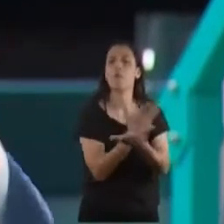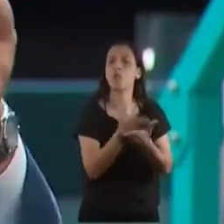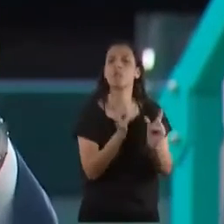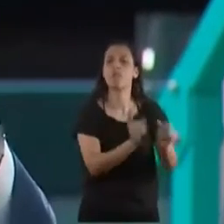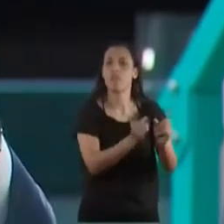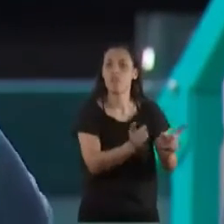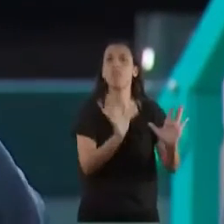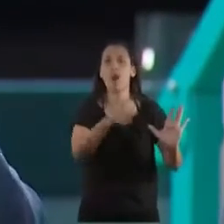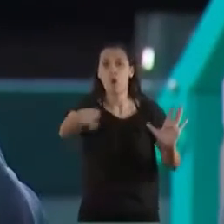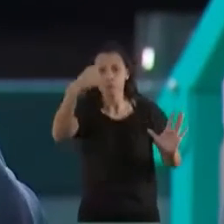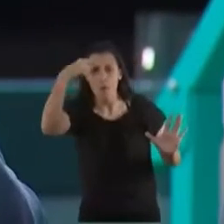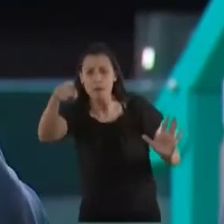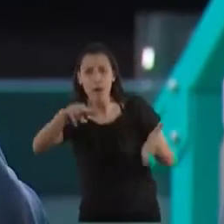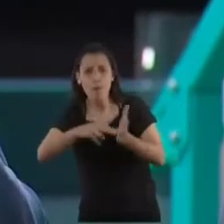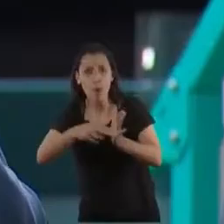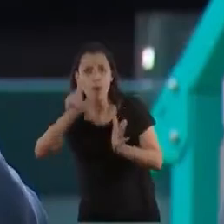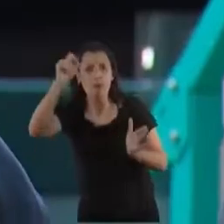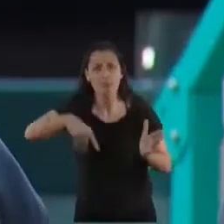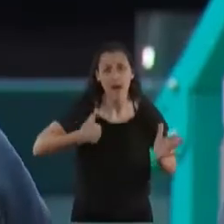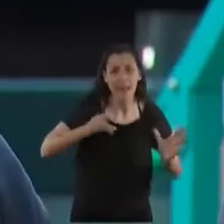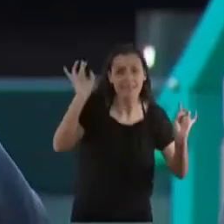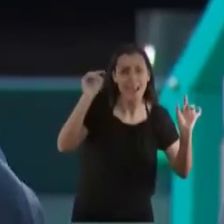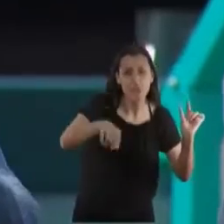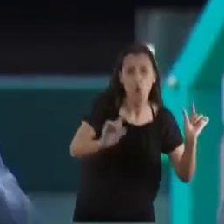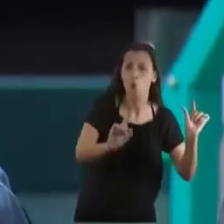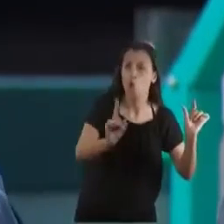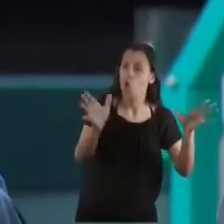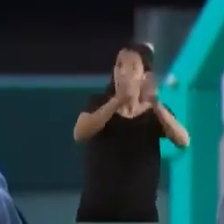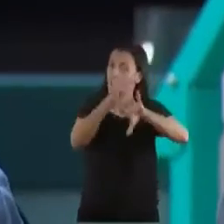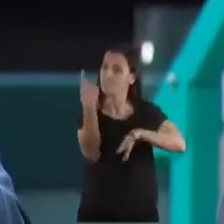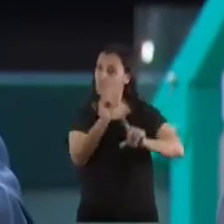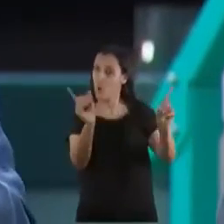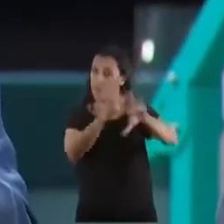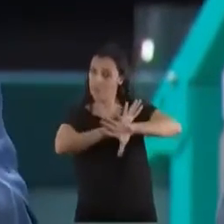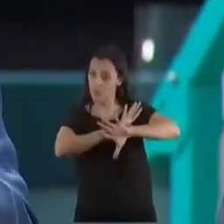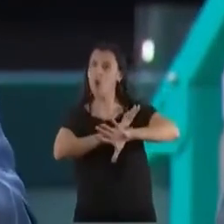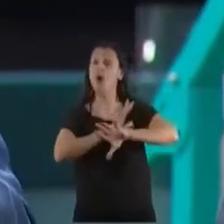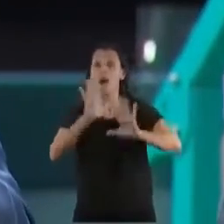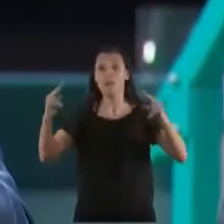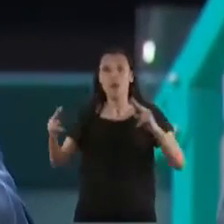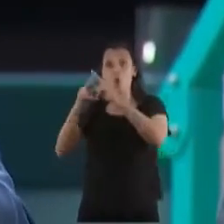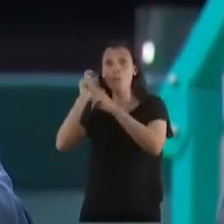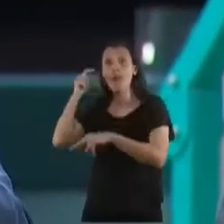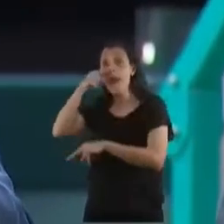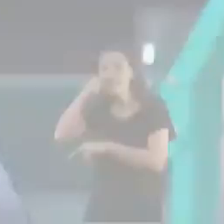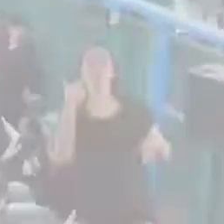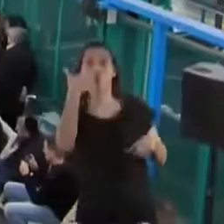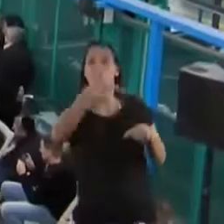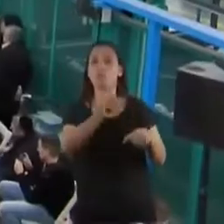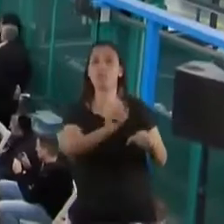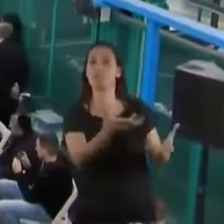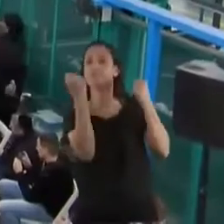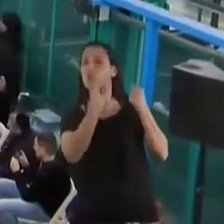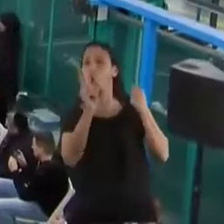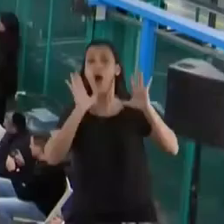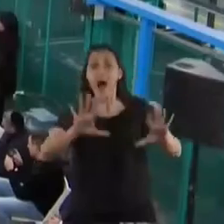Ahora, ¿ustedes piensan que ese es un problema de la Argentina? No se equivoquen. En el G7 se llevó gran parte de la discusión. En